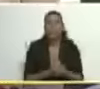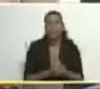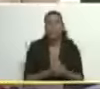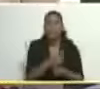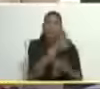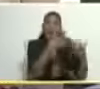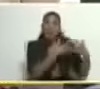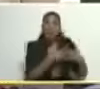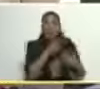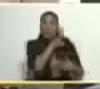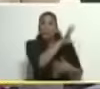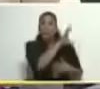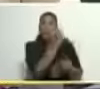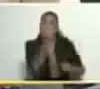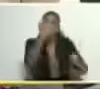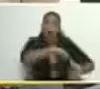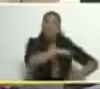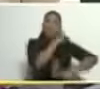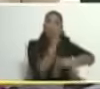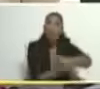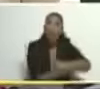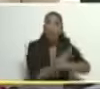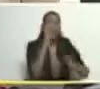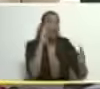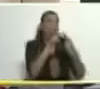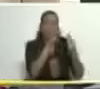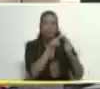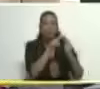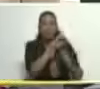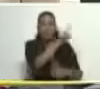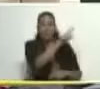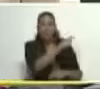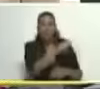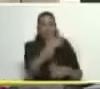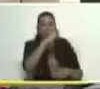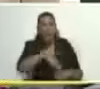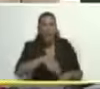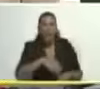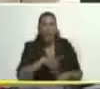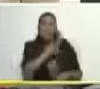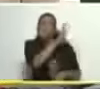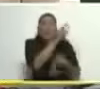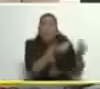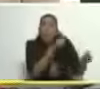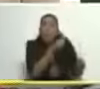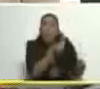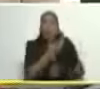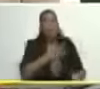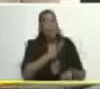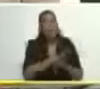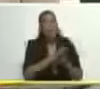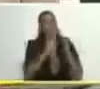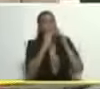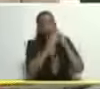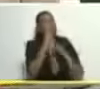del país más poderoso que hemos conocido en la historia. ¿Cómo podemos quedarnos tranquilos?